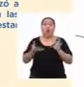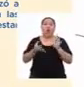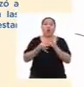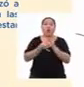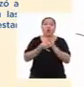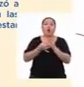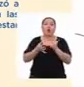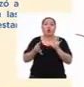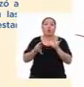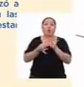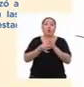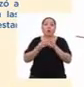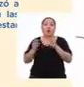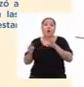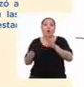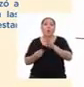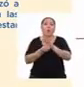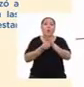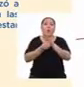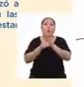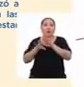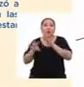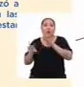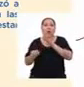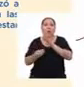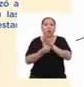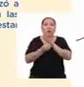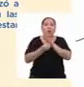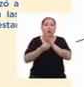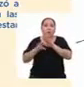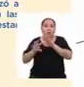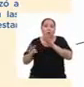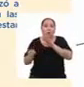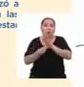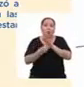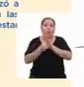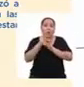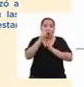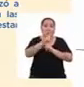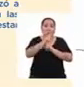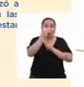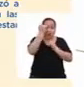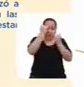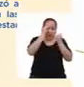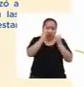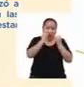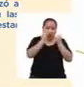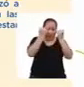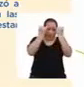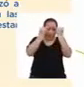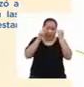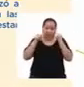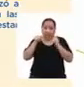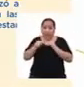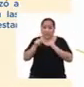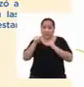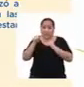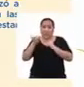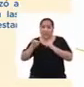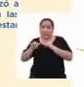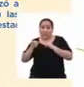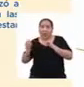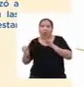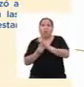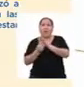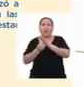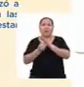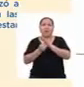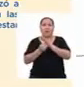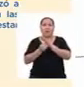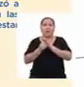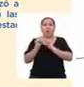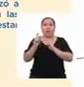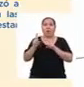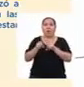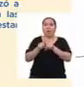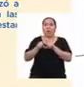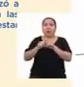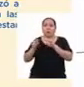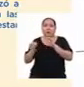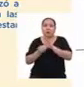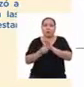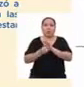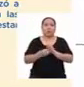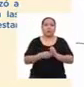decir, agrega información adicional a una misma idea. Sin embargo, es un conector de oposición